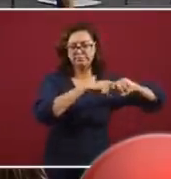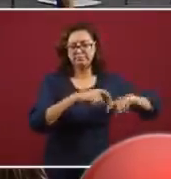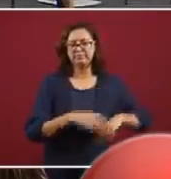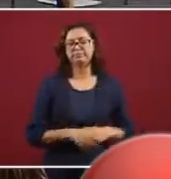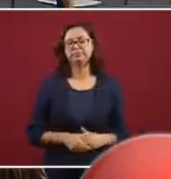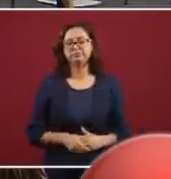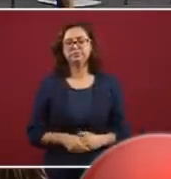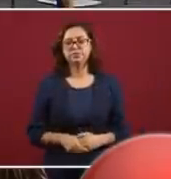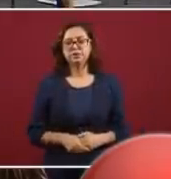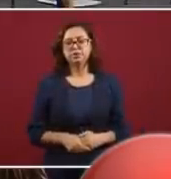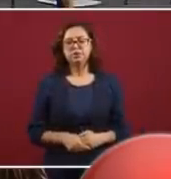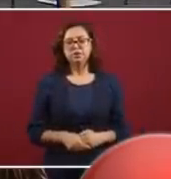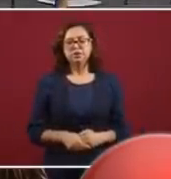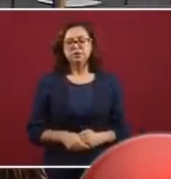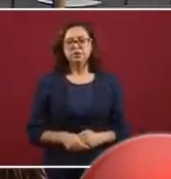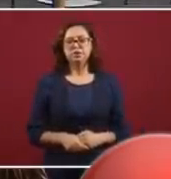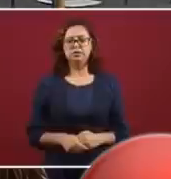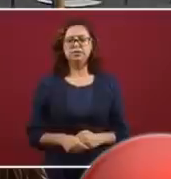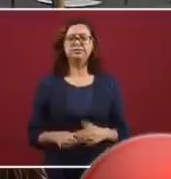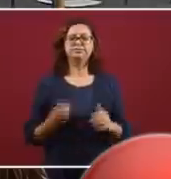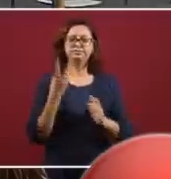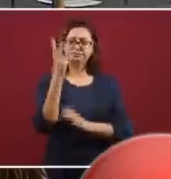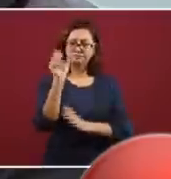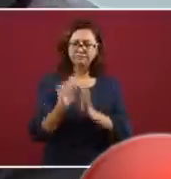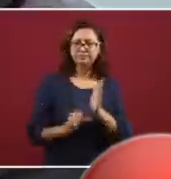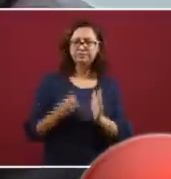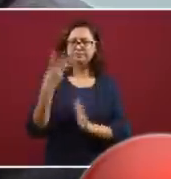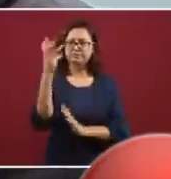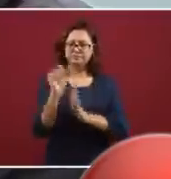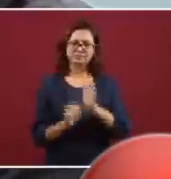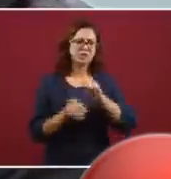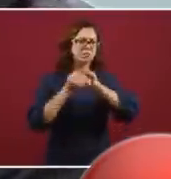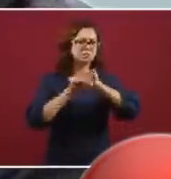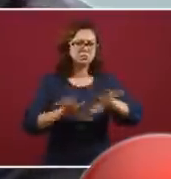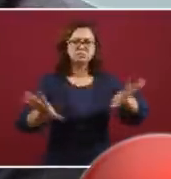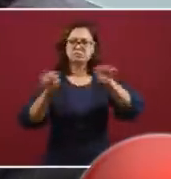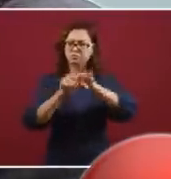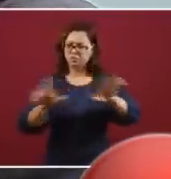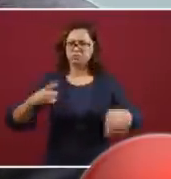La información que damos de manera trimestral, ahí está. Hemos sido muy puntuales